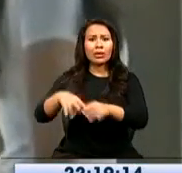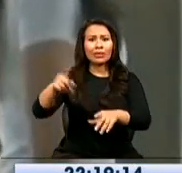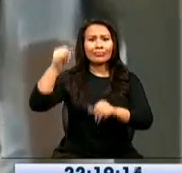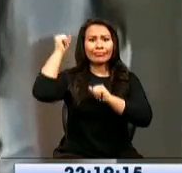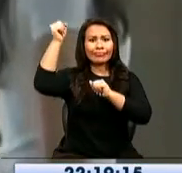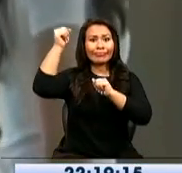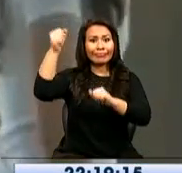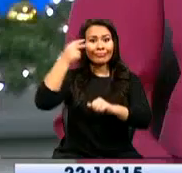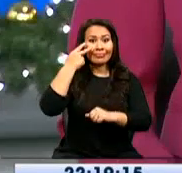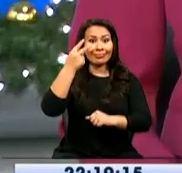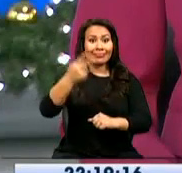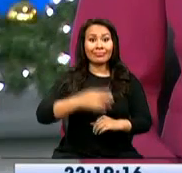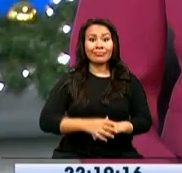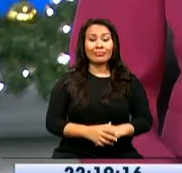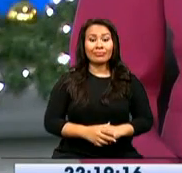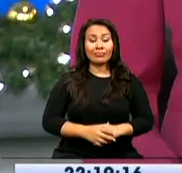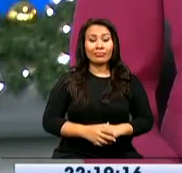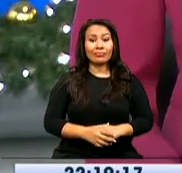Maquilono.